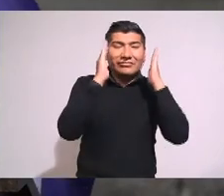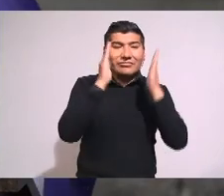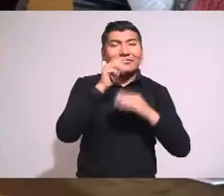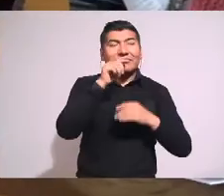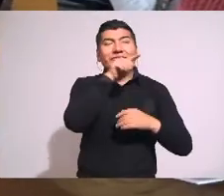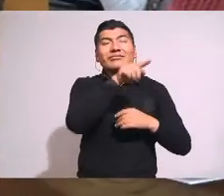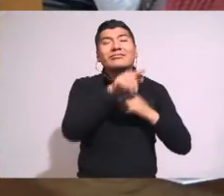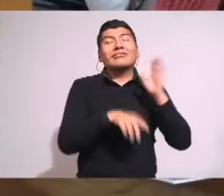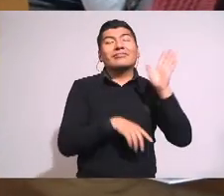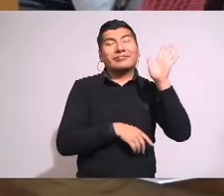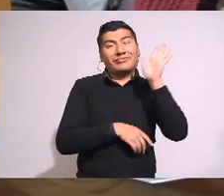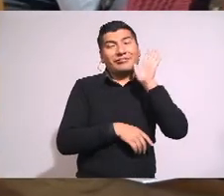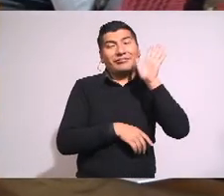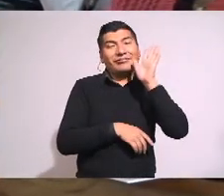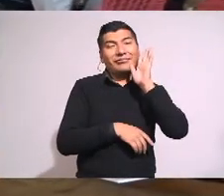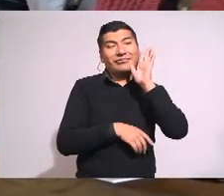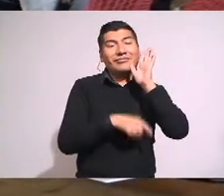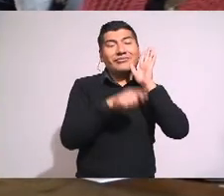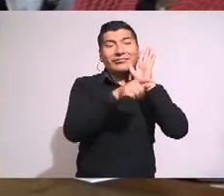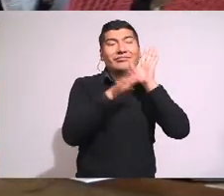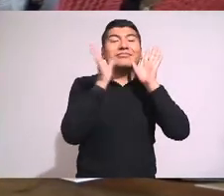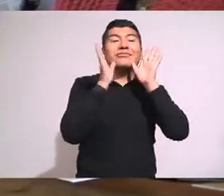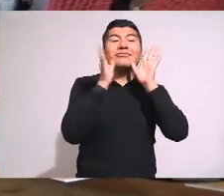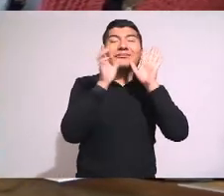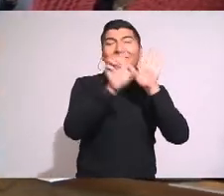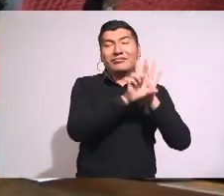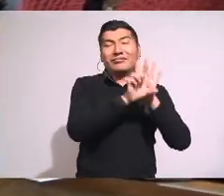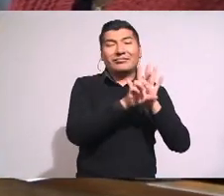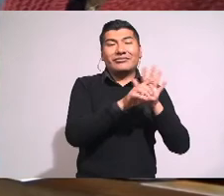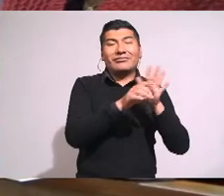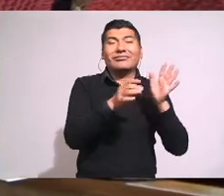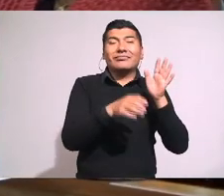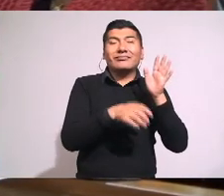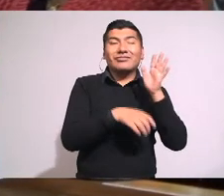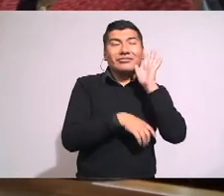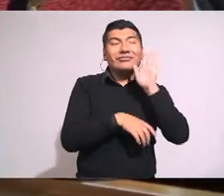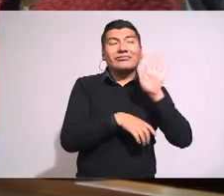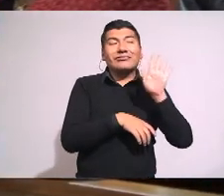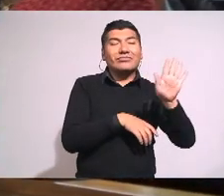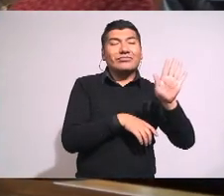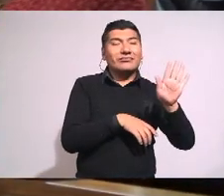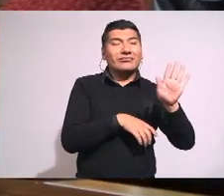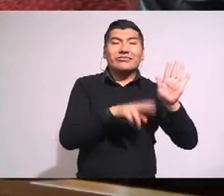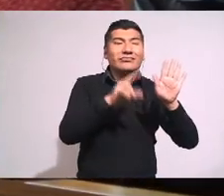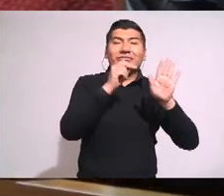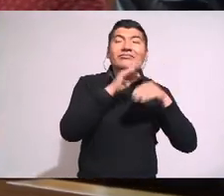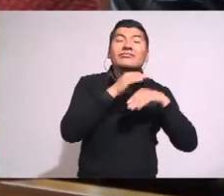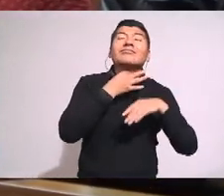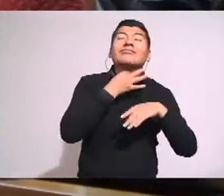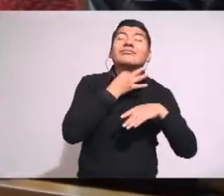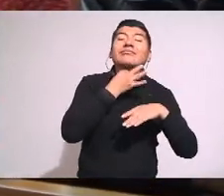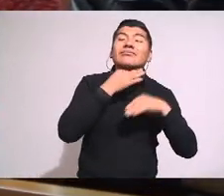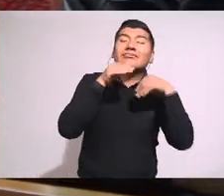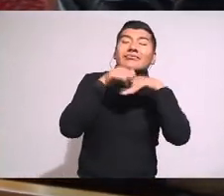las mamás, a las llamadas suegras, tan desgastado este término. No se metan.